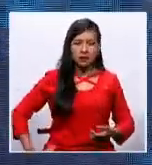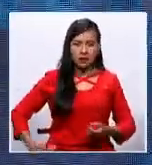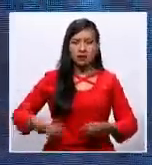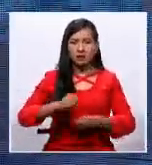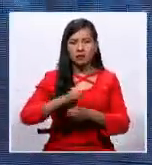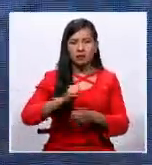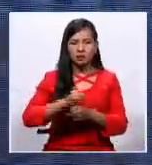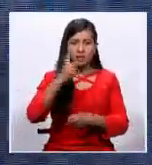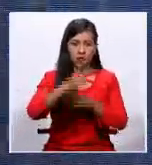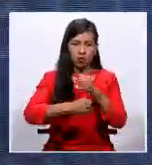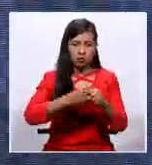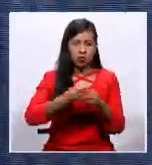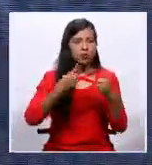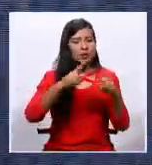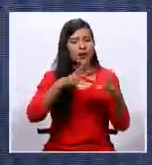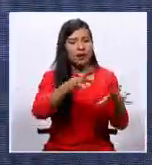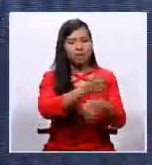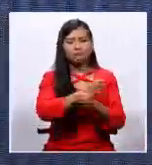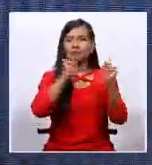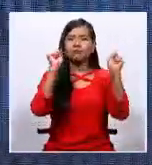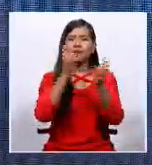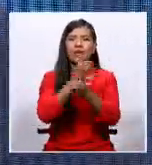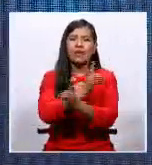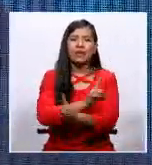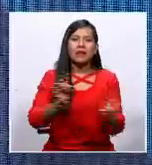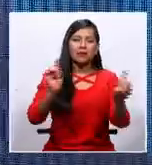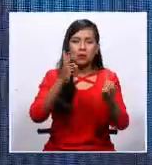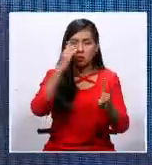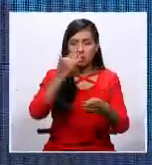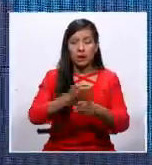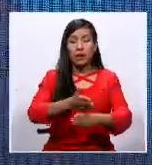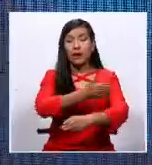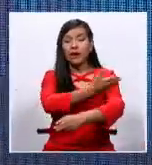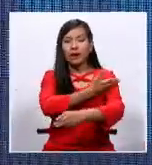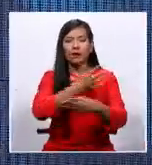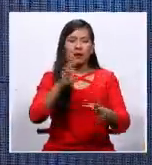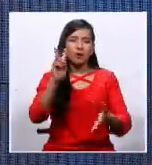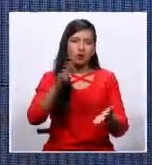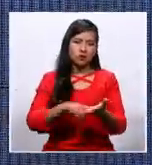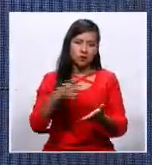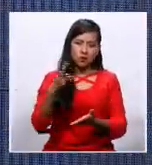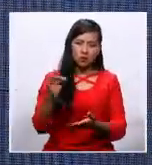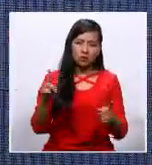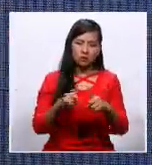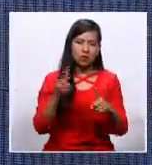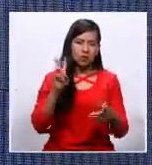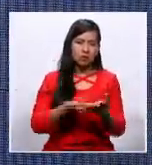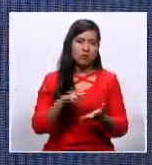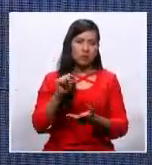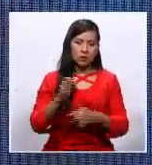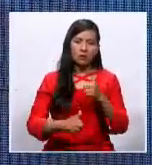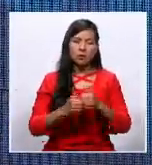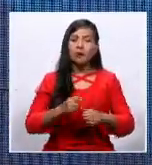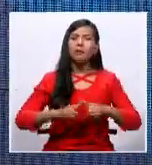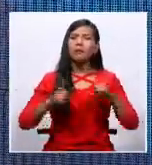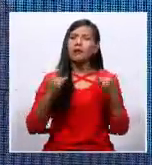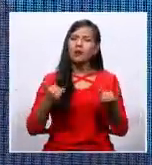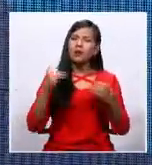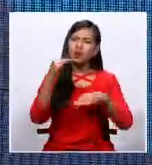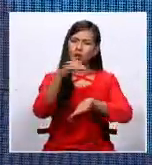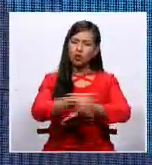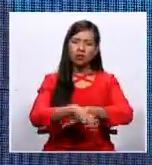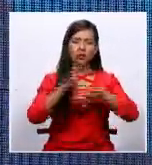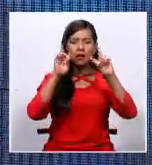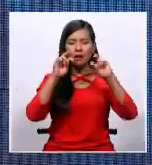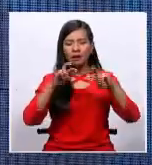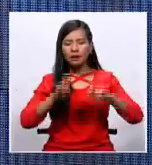recuperación de la democracia con los sucesos que hemos vivido el 2019-2020. Y esta noche vamos a analizar en